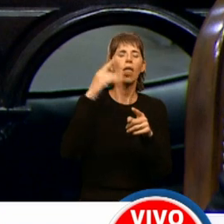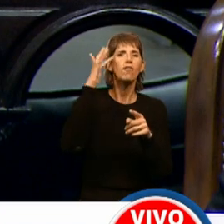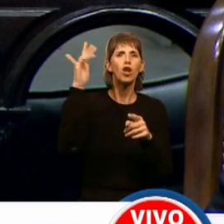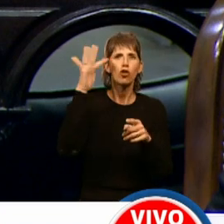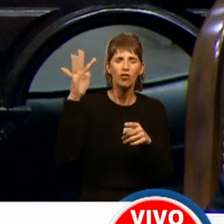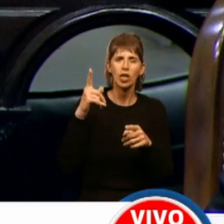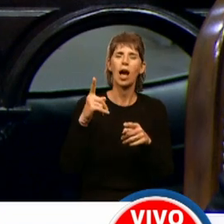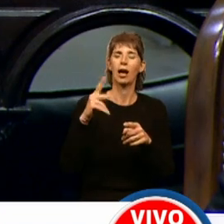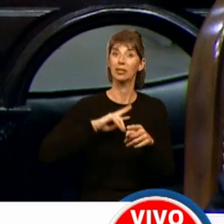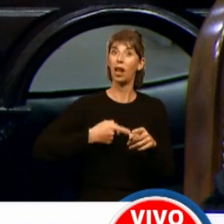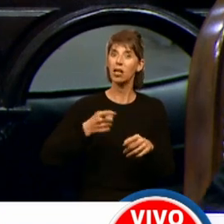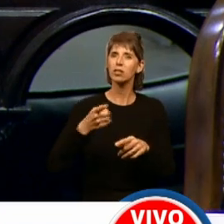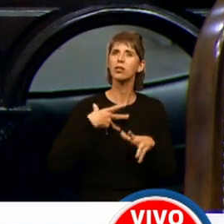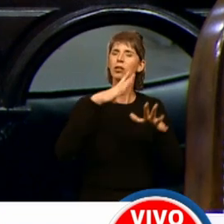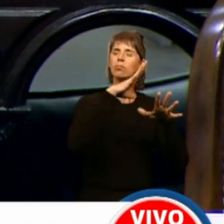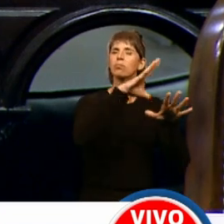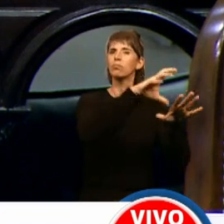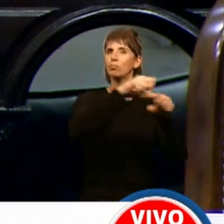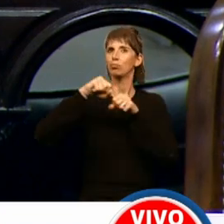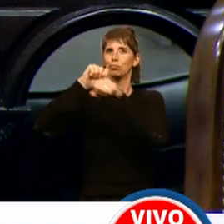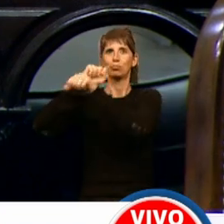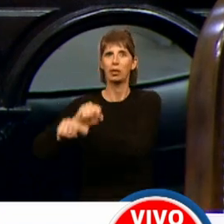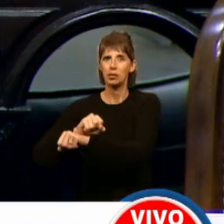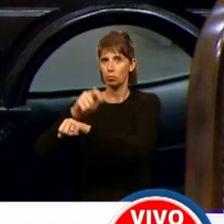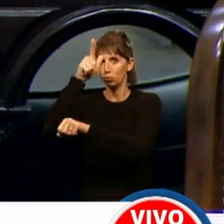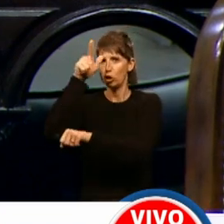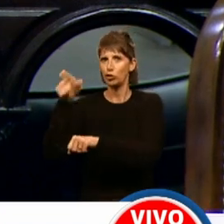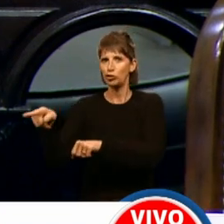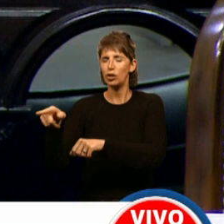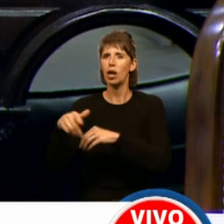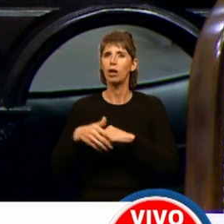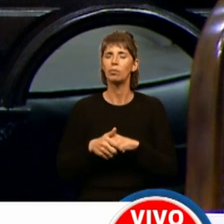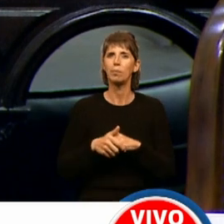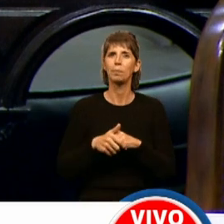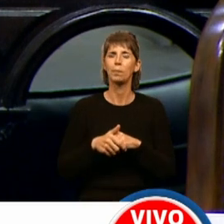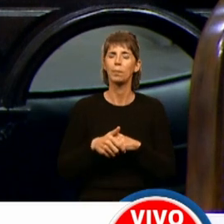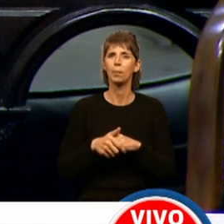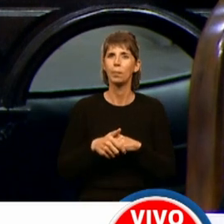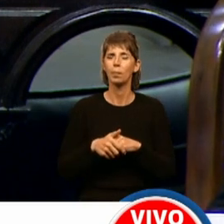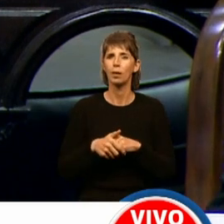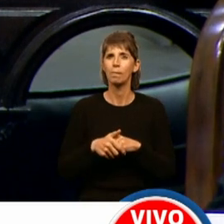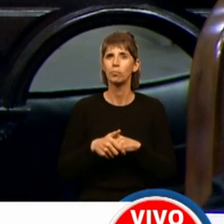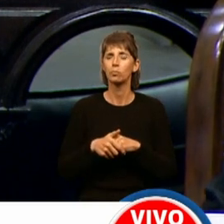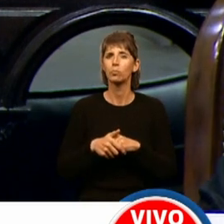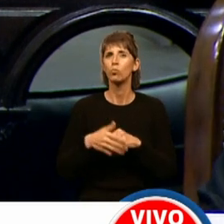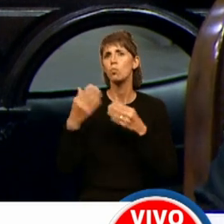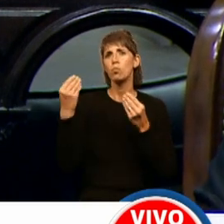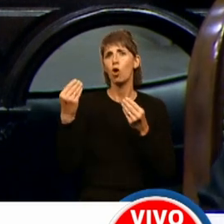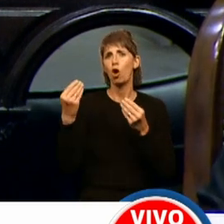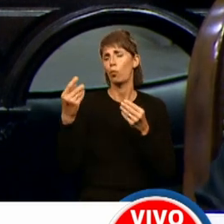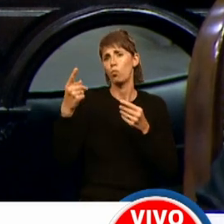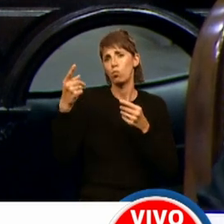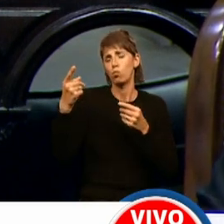trans que fue detenida recientemente por la policía por haber en uno de los tantos